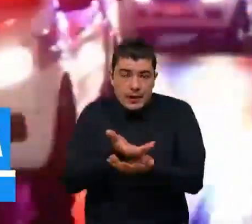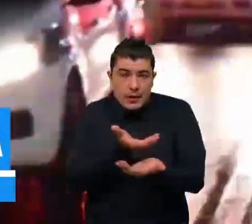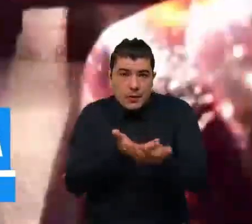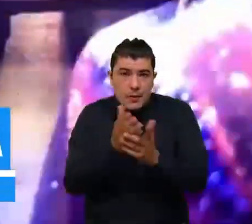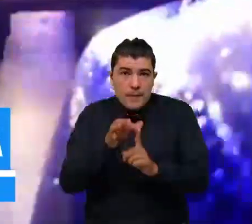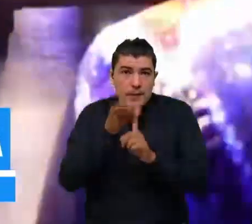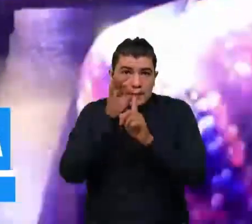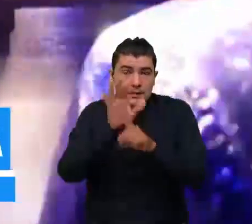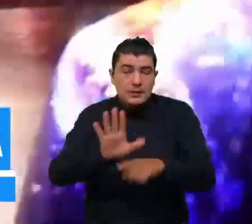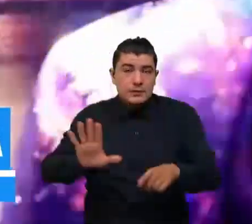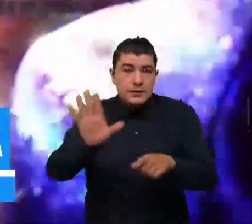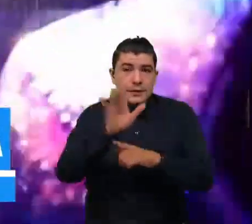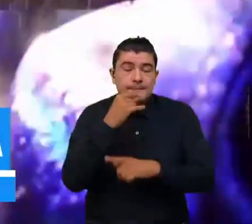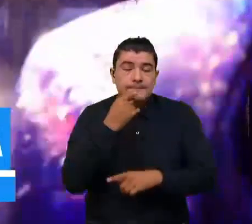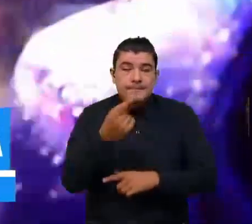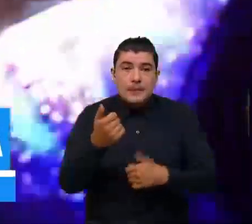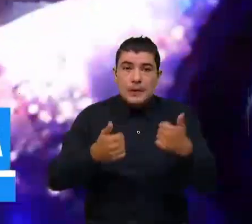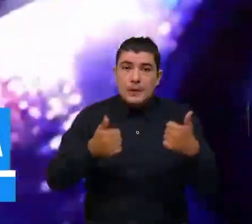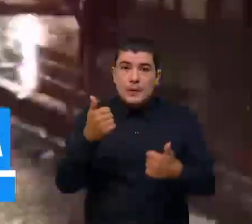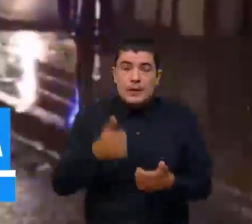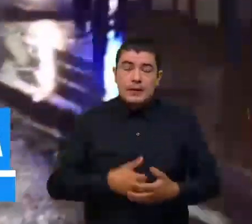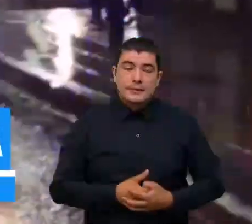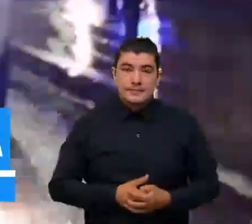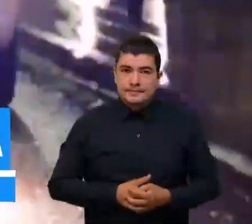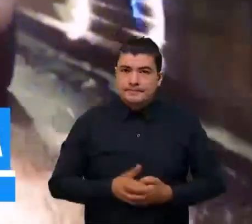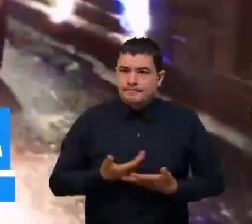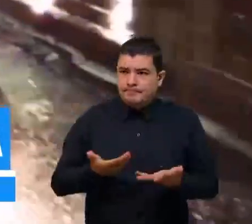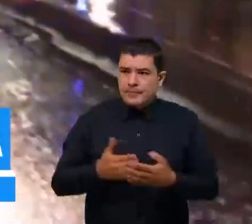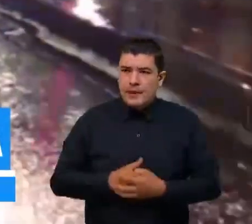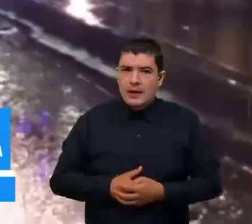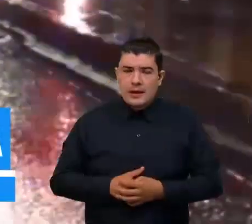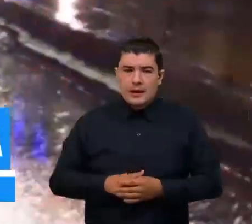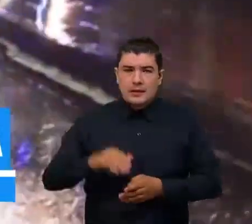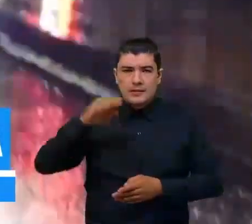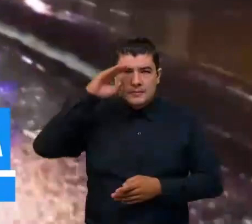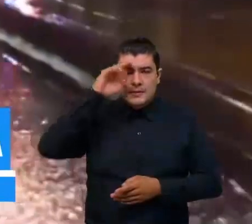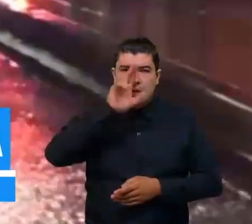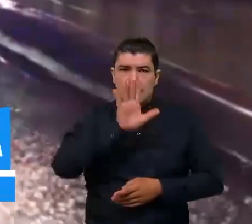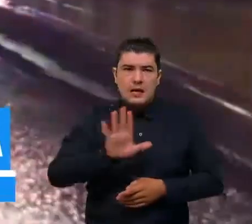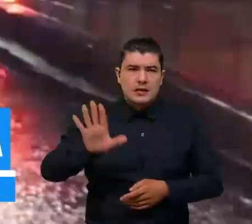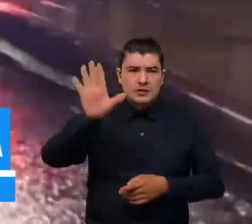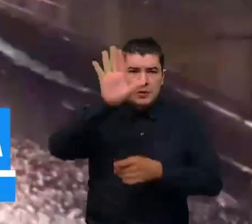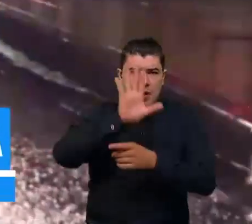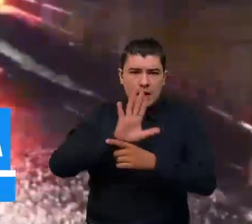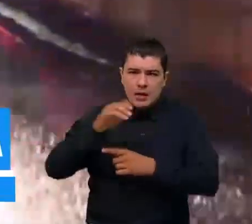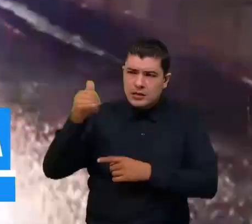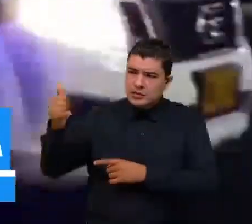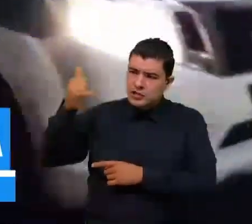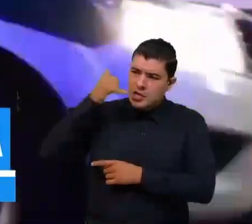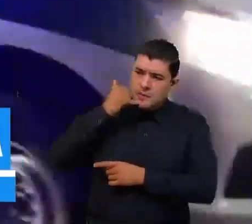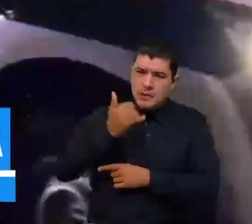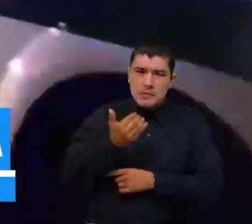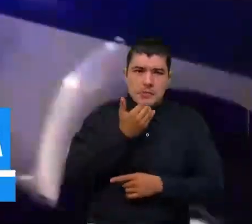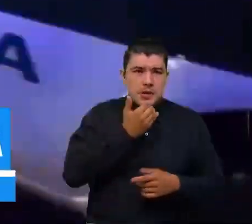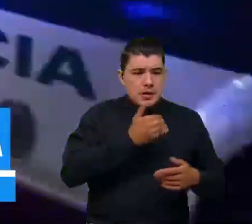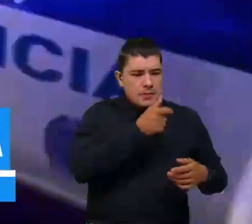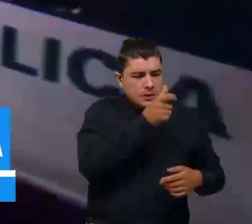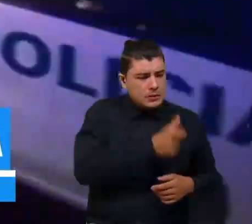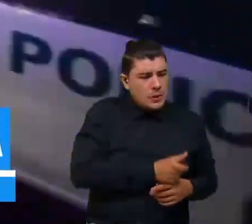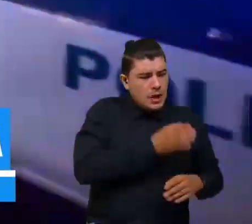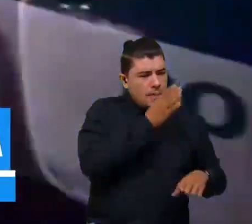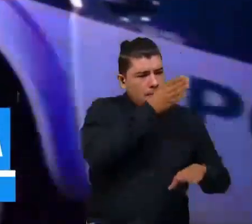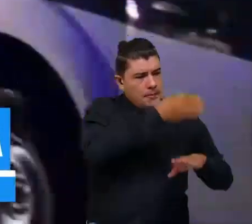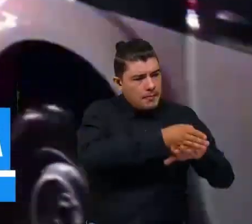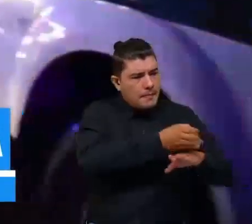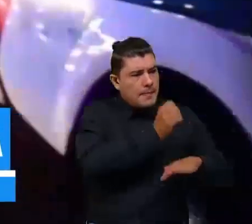todos que soliciten nuestro acompañamiento, nuestra presencia en caso de que vayan a hacer el retiro una suma considerable de